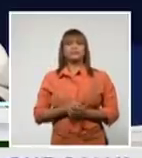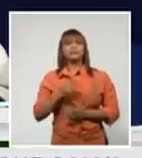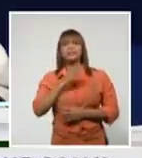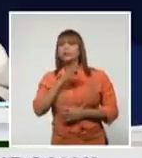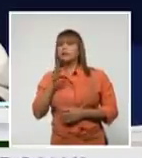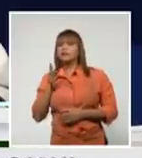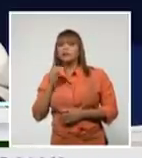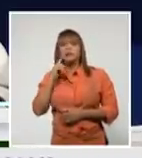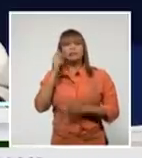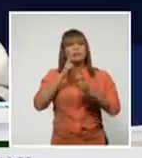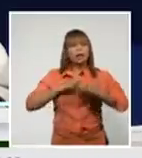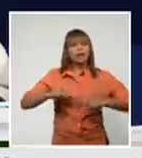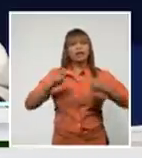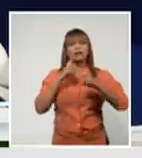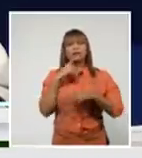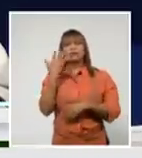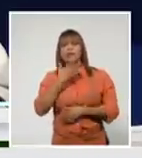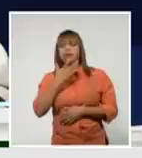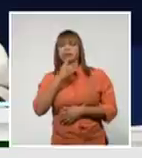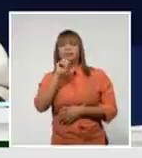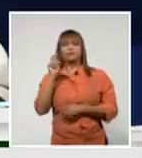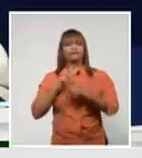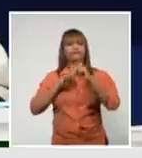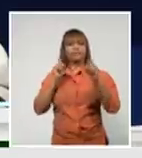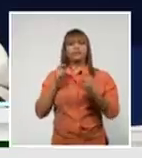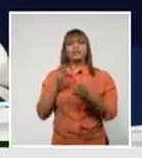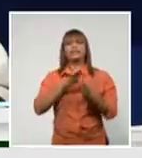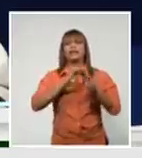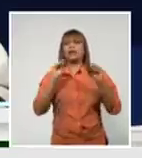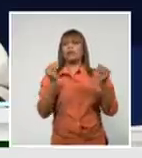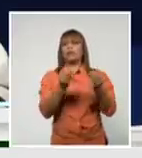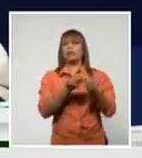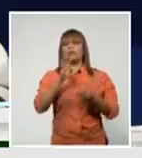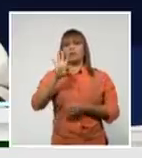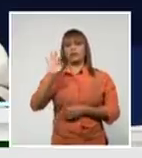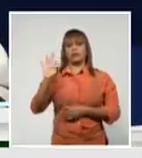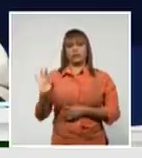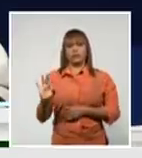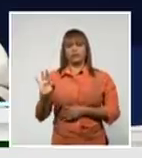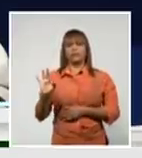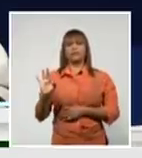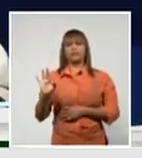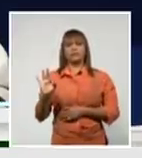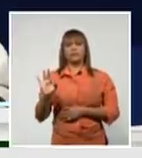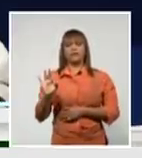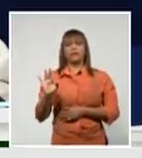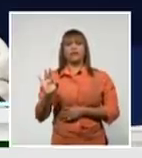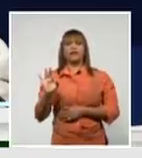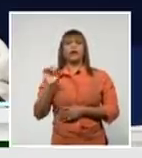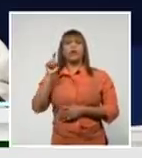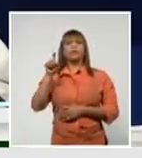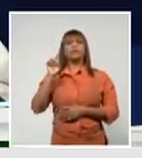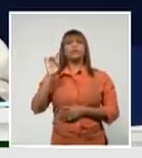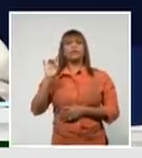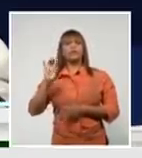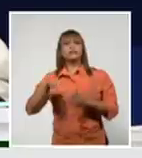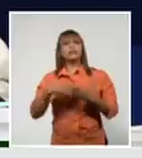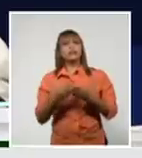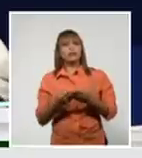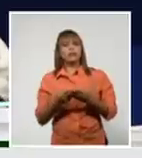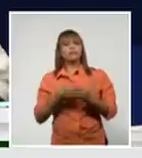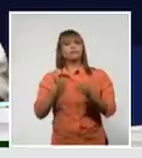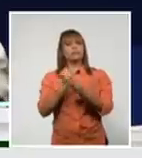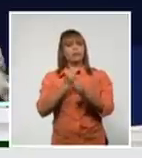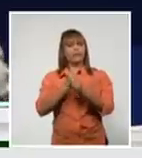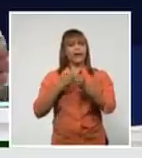de precisar, y se acumulan 48, ya que en los últimos 15 días, ya que se viene trabajando